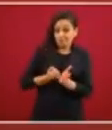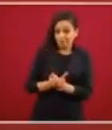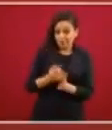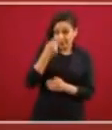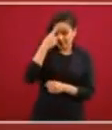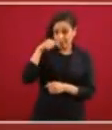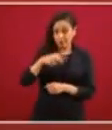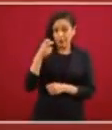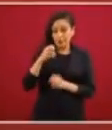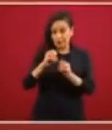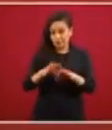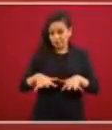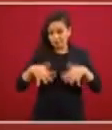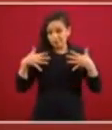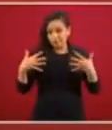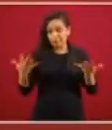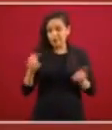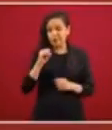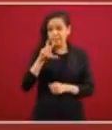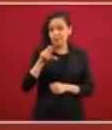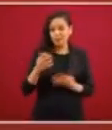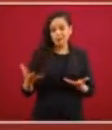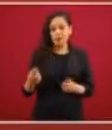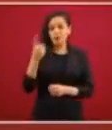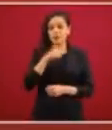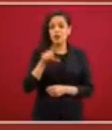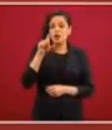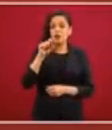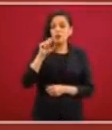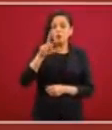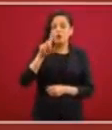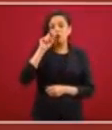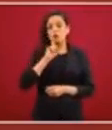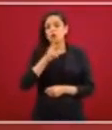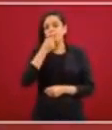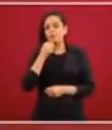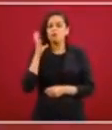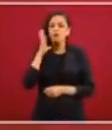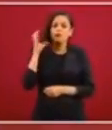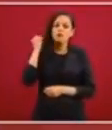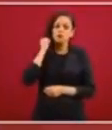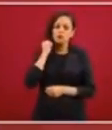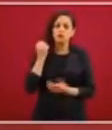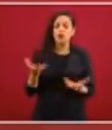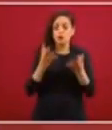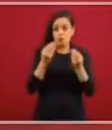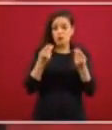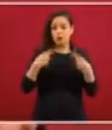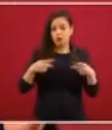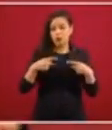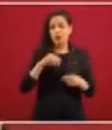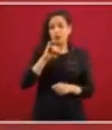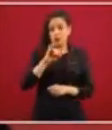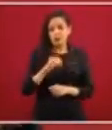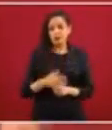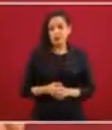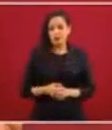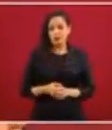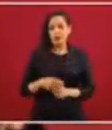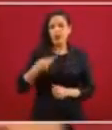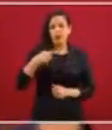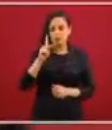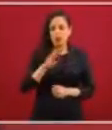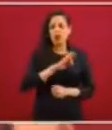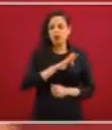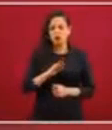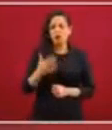ocurre. 128 legisladoras y legisladores es un número sustancial, pero desde luego es todavía una comunidad